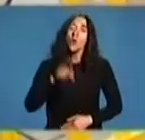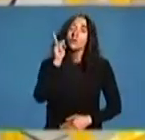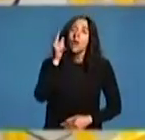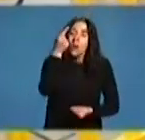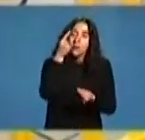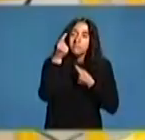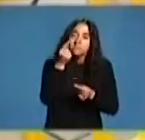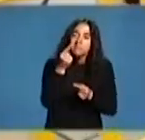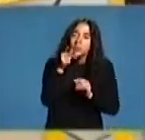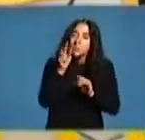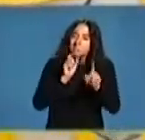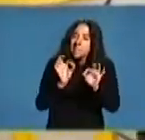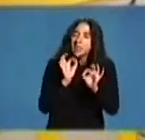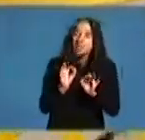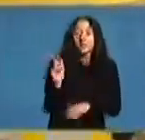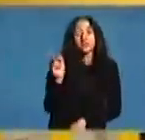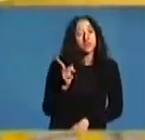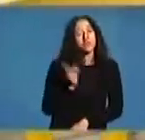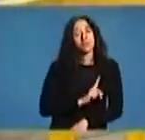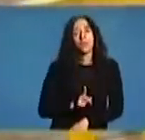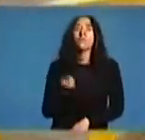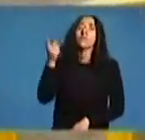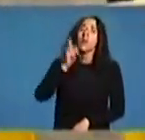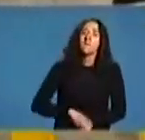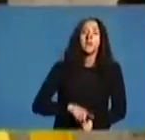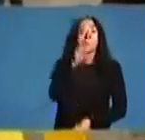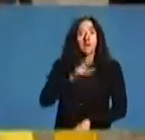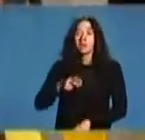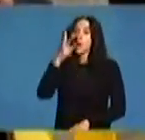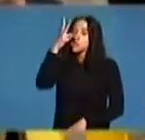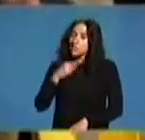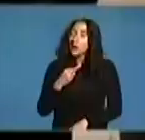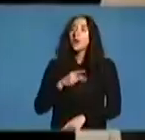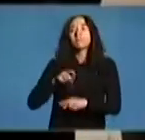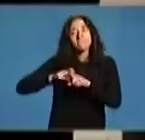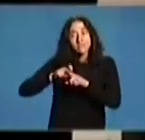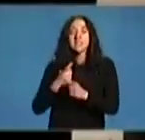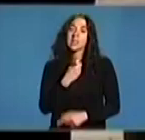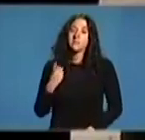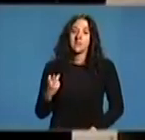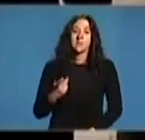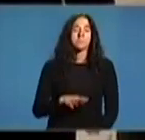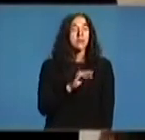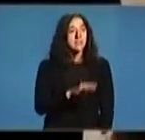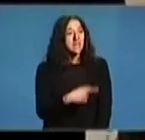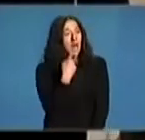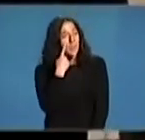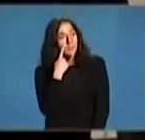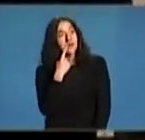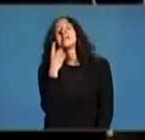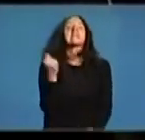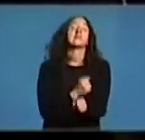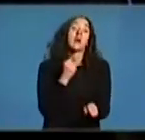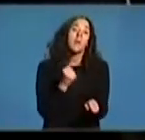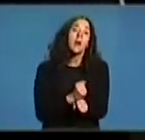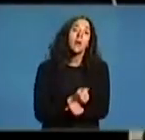uns requisitos moi concretos o can guía, tamén se fai unha selección rigurosa das persoas que poden telos. Dan trabajo e a lo